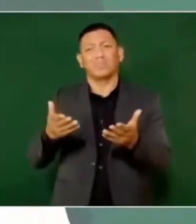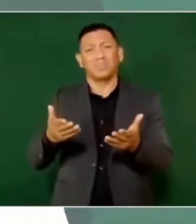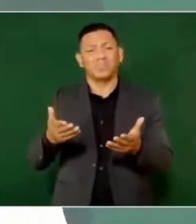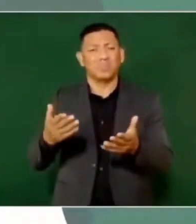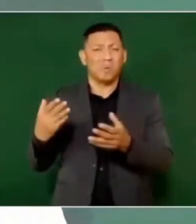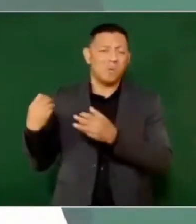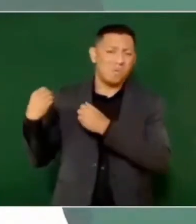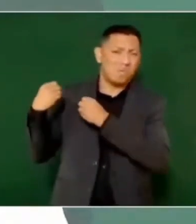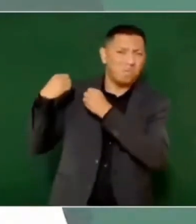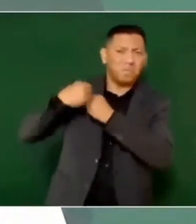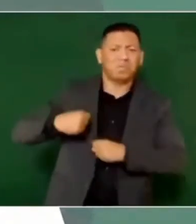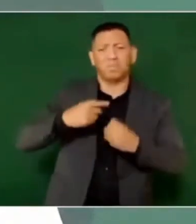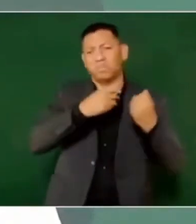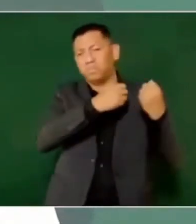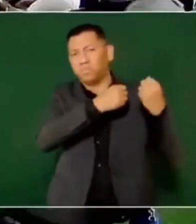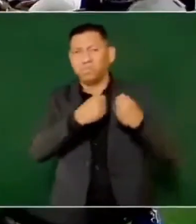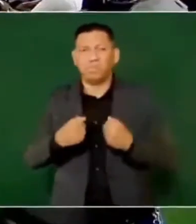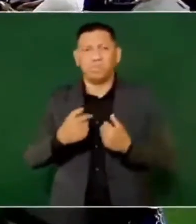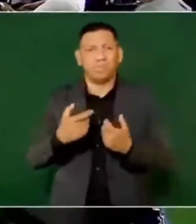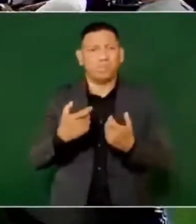costales de dinero,